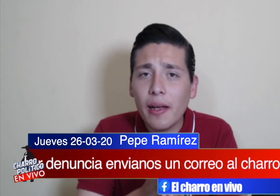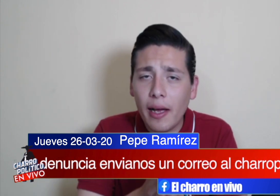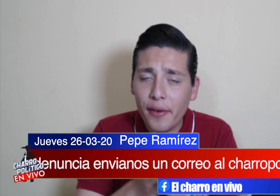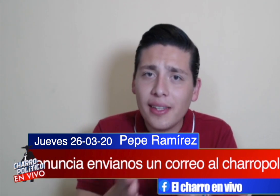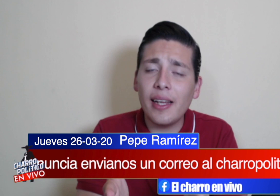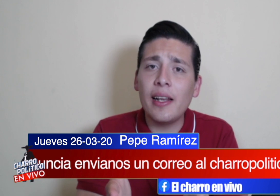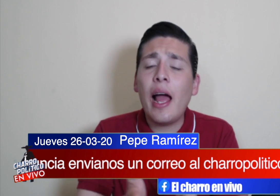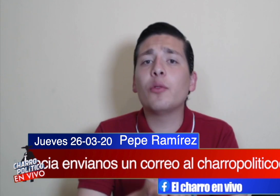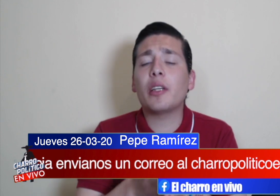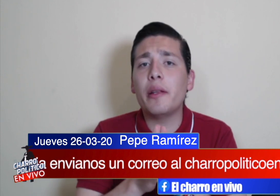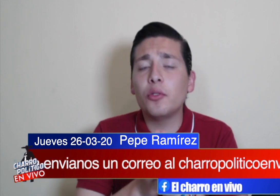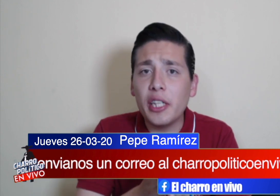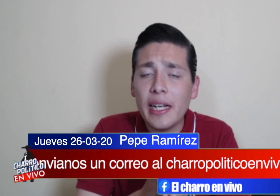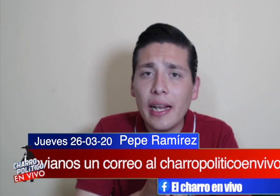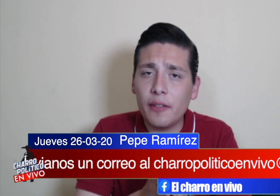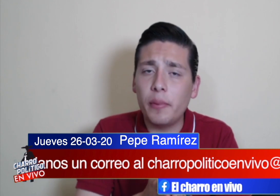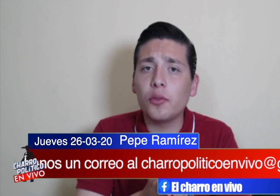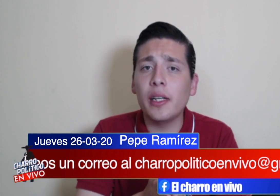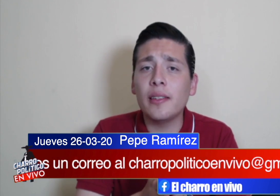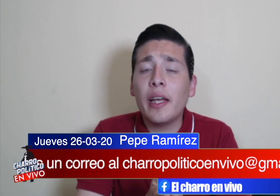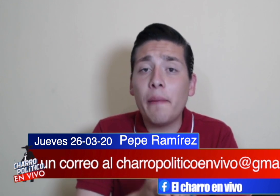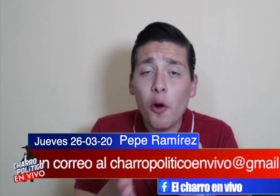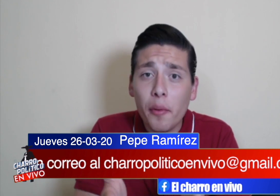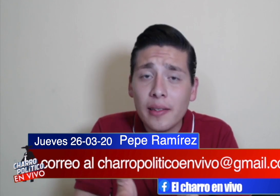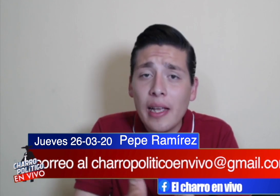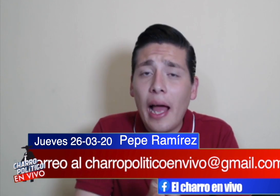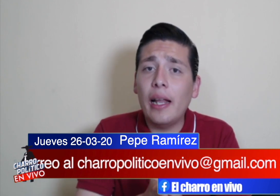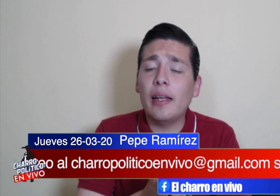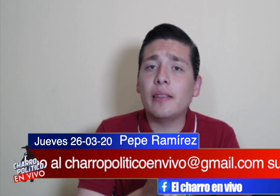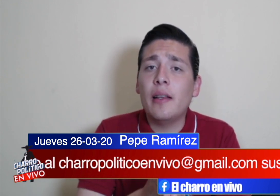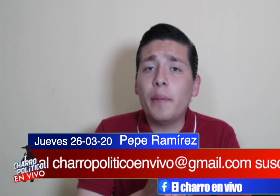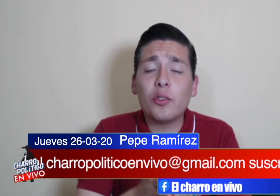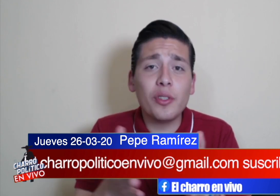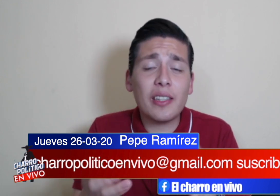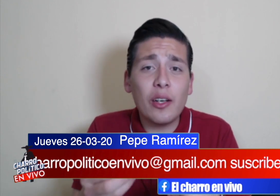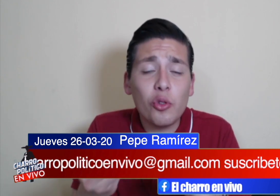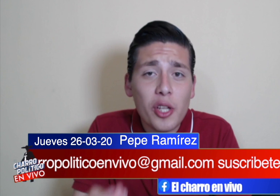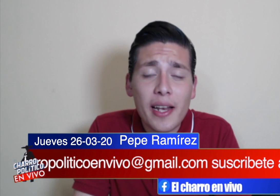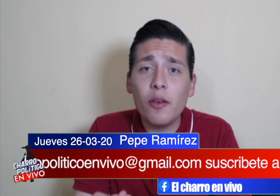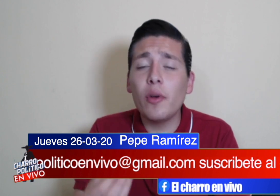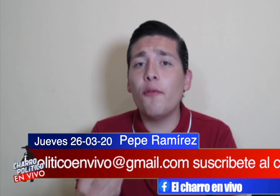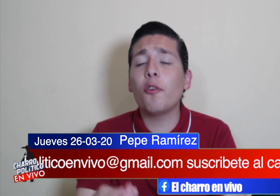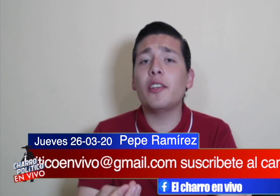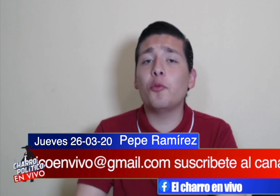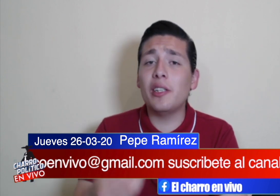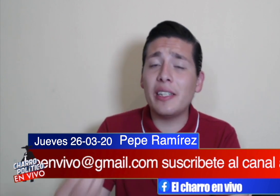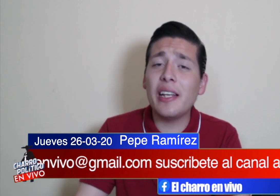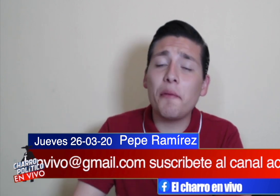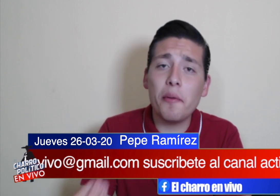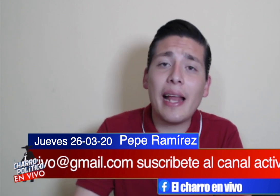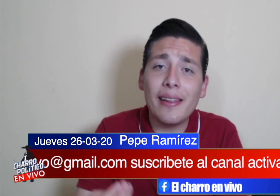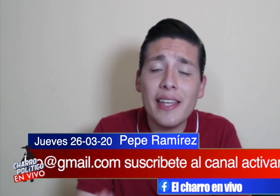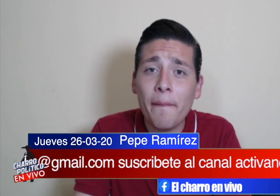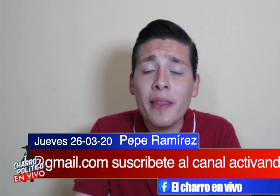cuestiones afectan a los que menos tienen, a las personas pobres, a las personas que no tienen una forma de